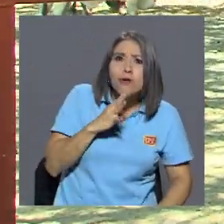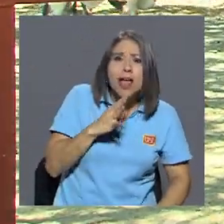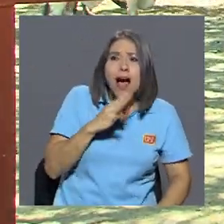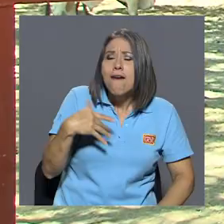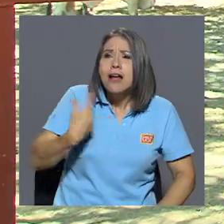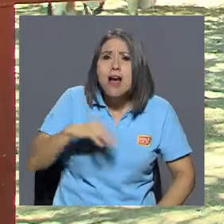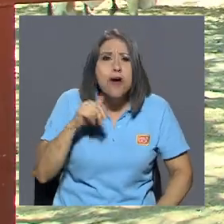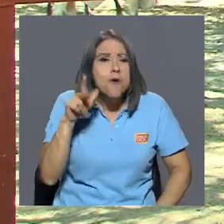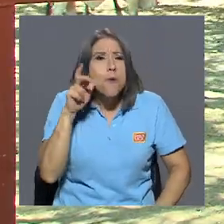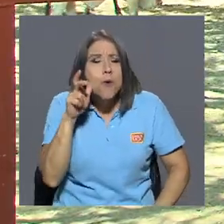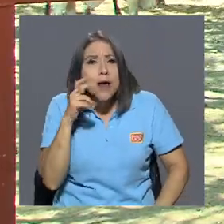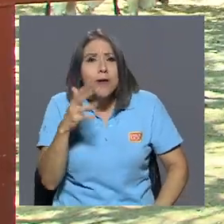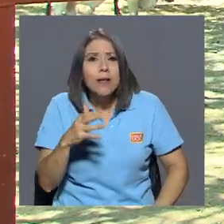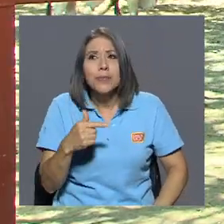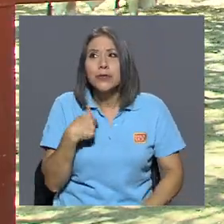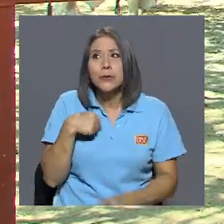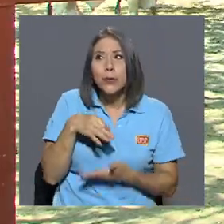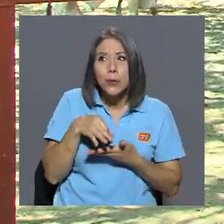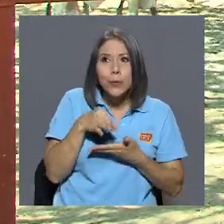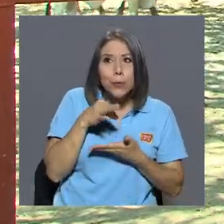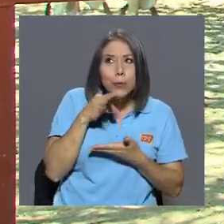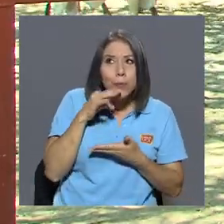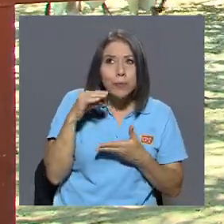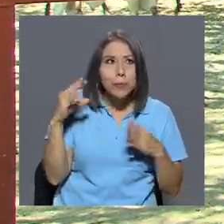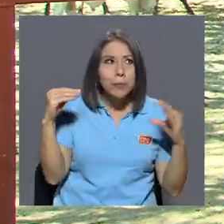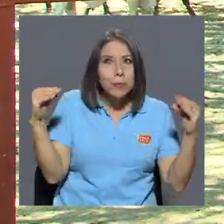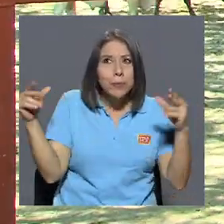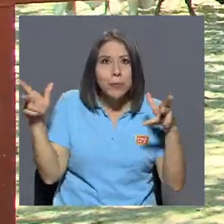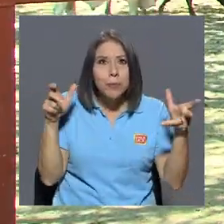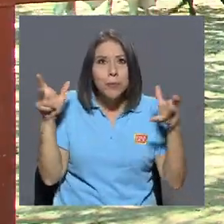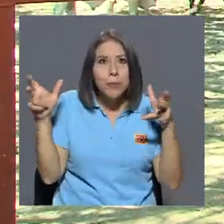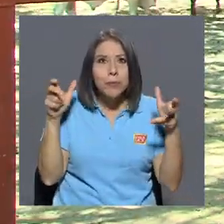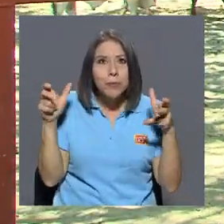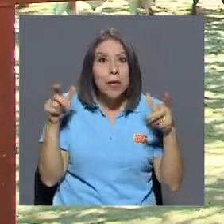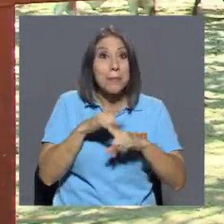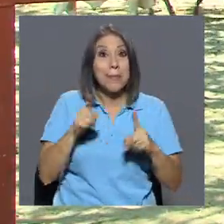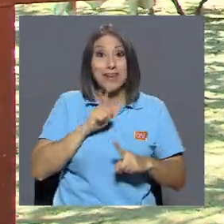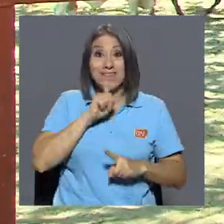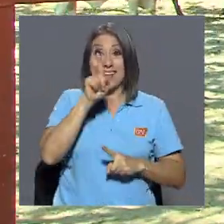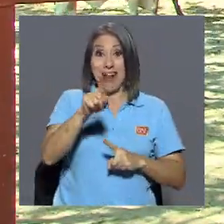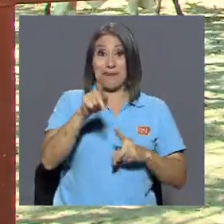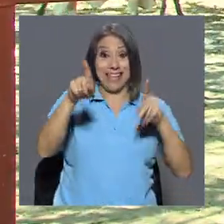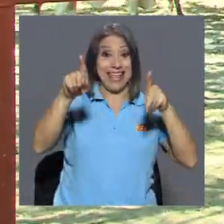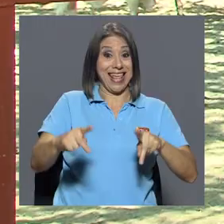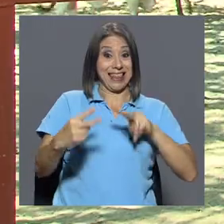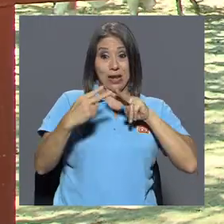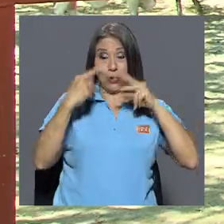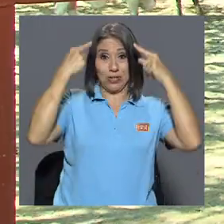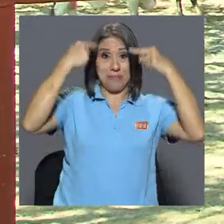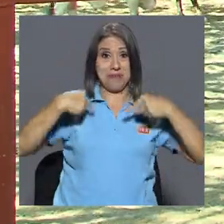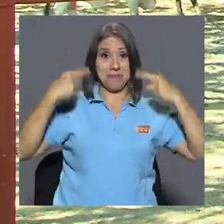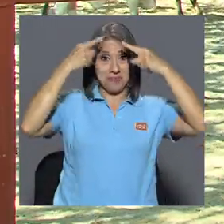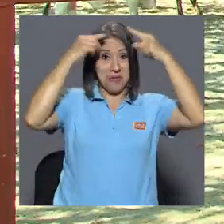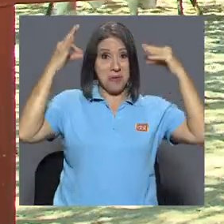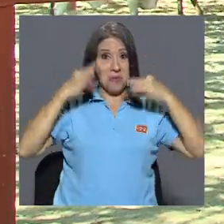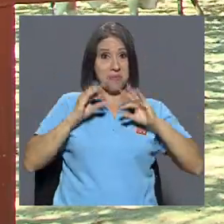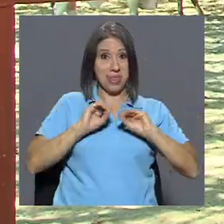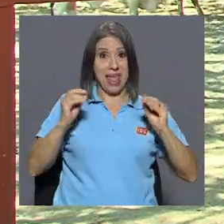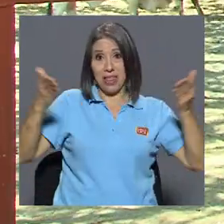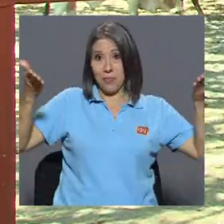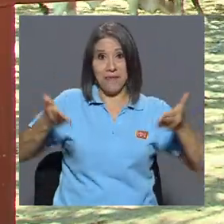Oiga, yo tomándome el café. No me habían presentado en cámara. Me presentaron hasta la cuarta